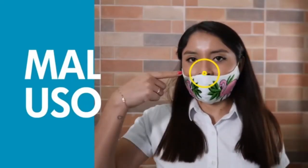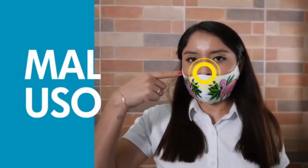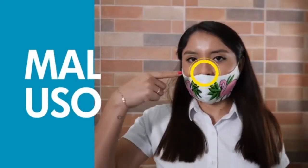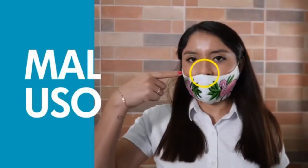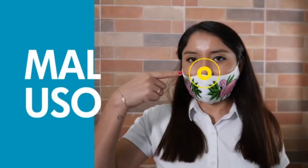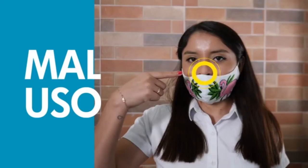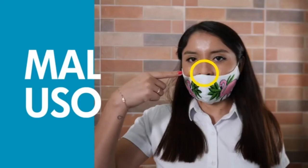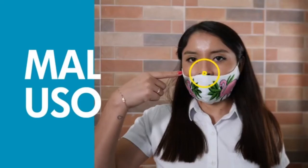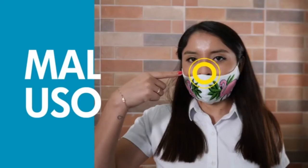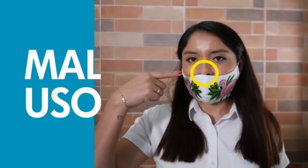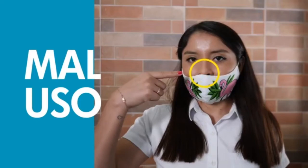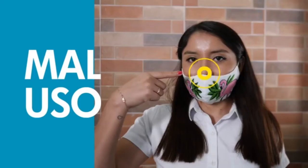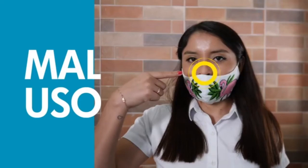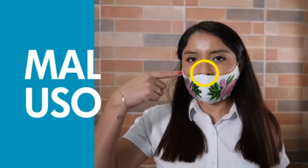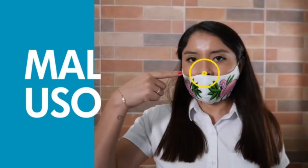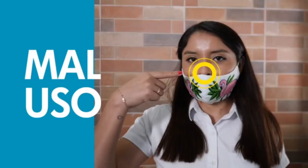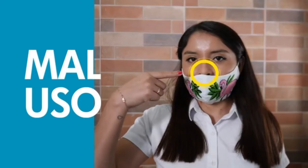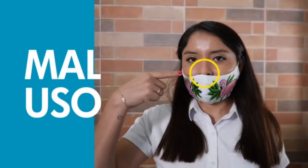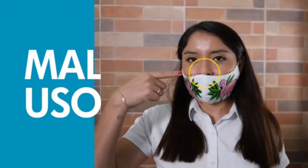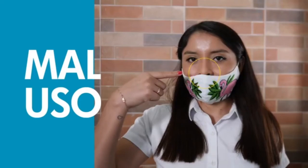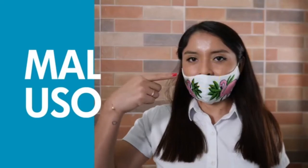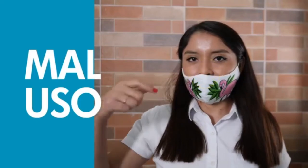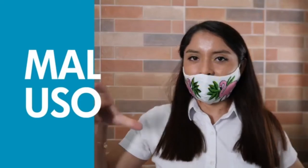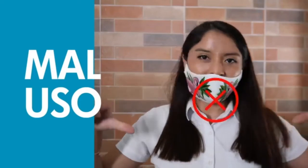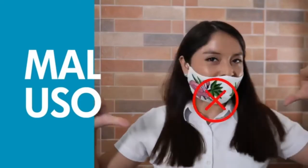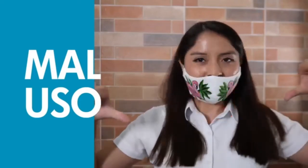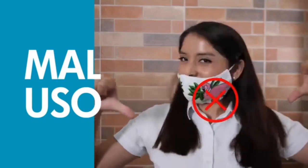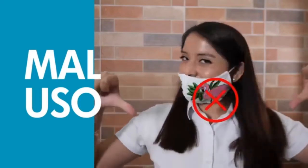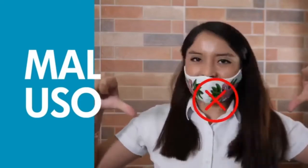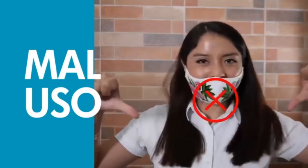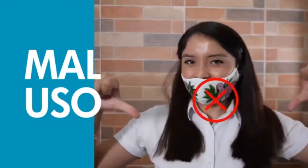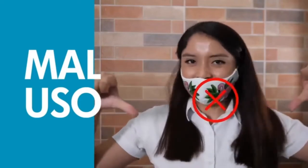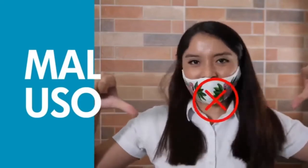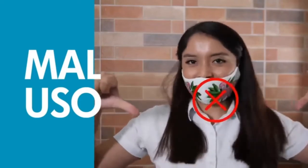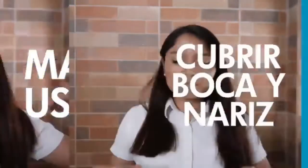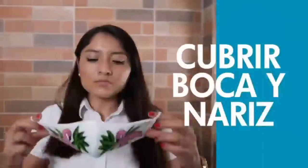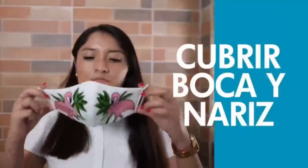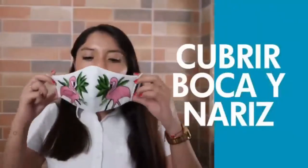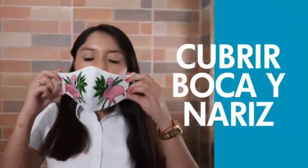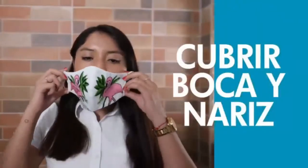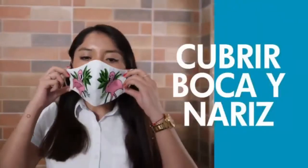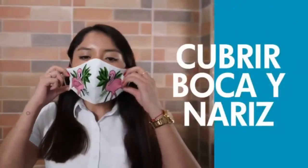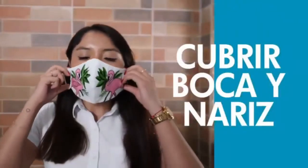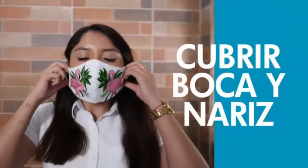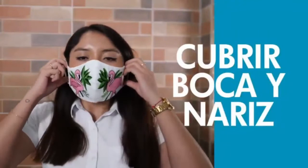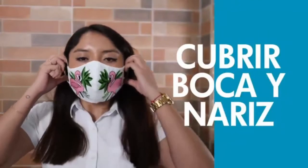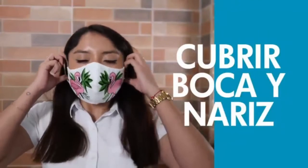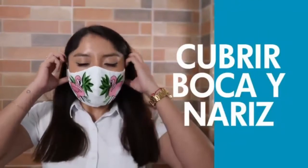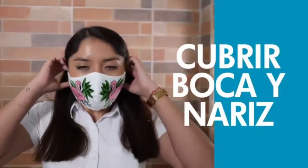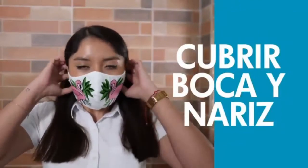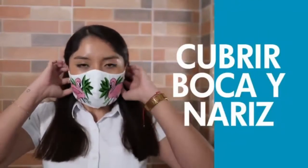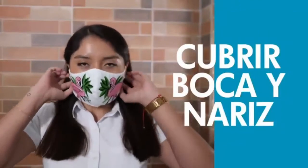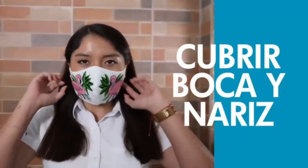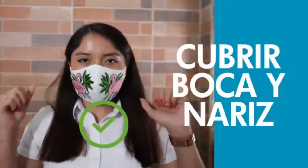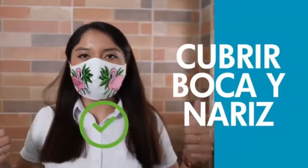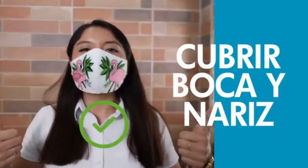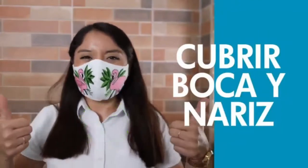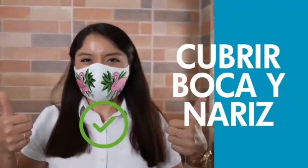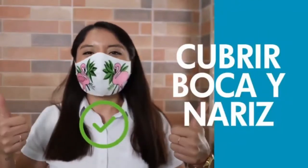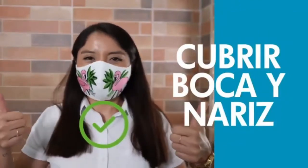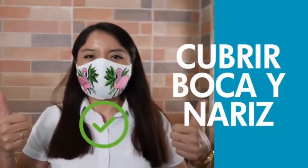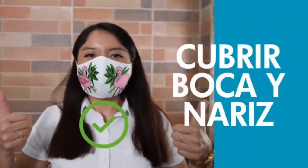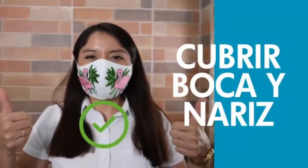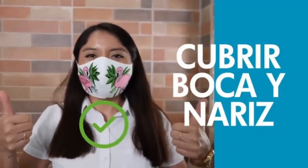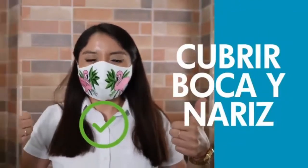nariz los microorganismos que se quedan en la parte externa de la mascarilla y vas a enfermarte. Por eso debe cubrir completamente boca y